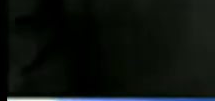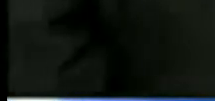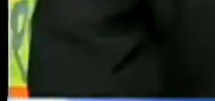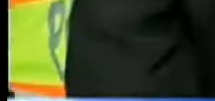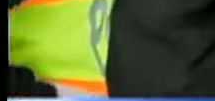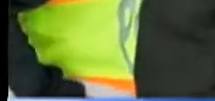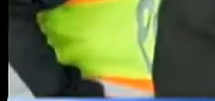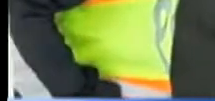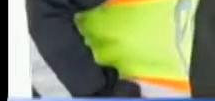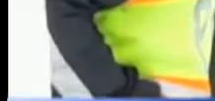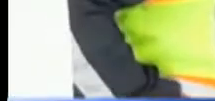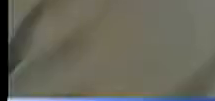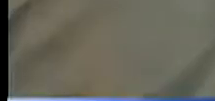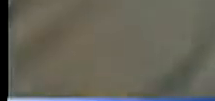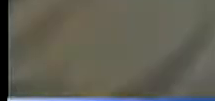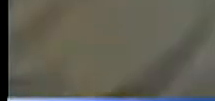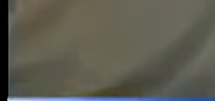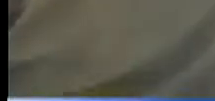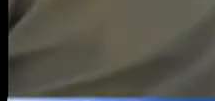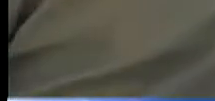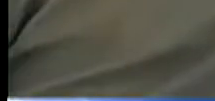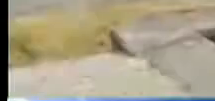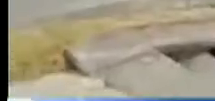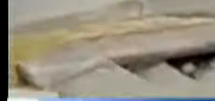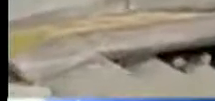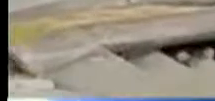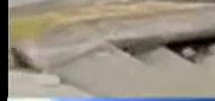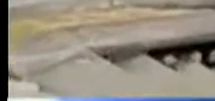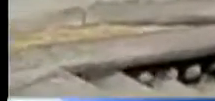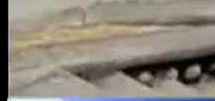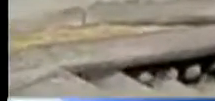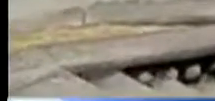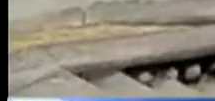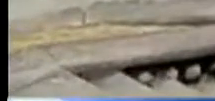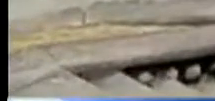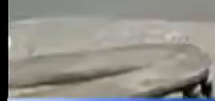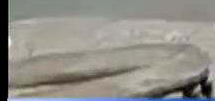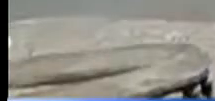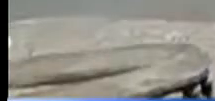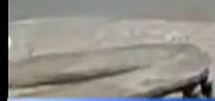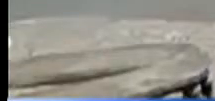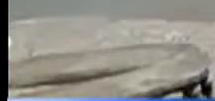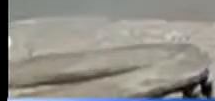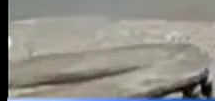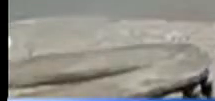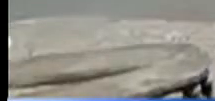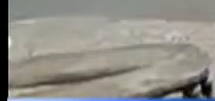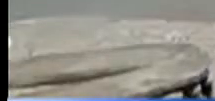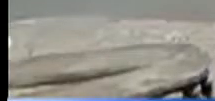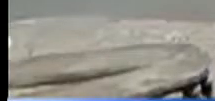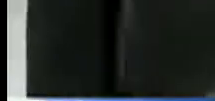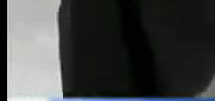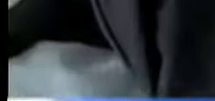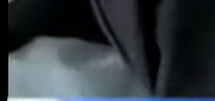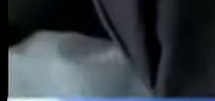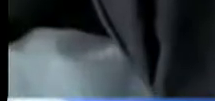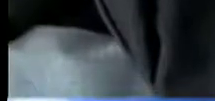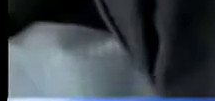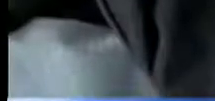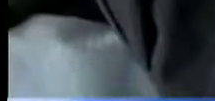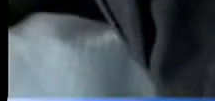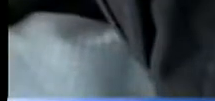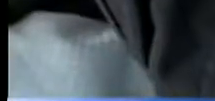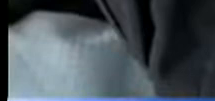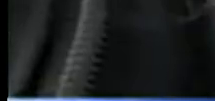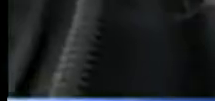Mucha atención. Un adolescente que rondaba un colegio en Cuenca fue detenido por la DINAPEN. En el interior de su mochila escondía un arma